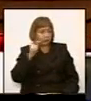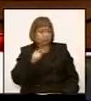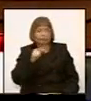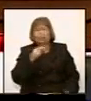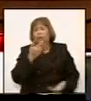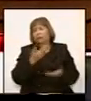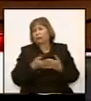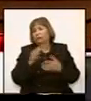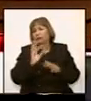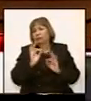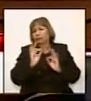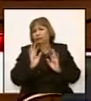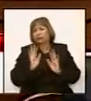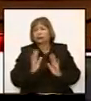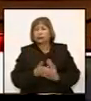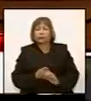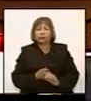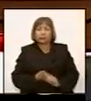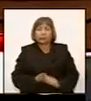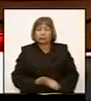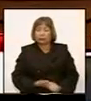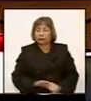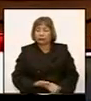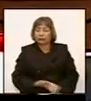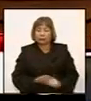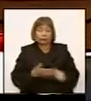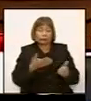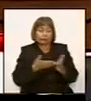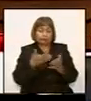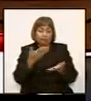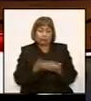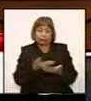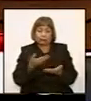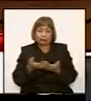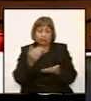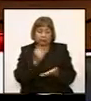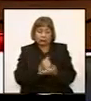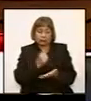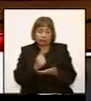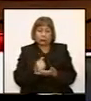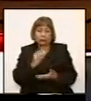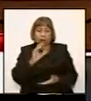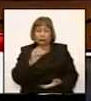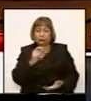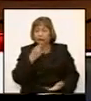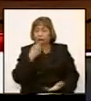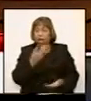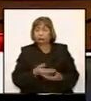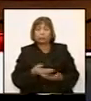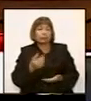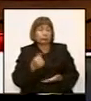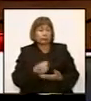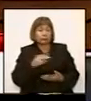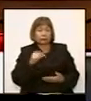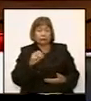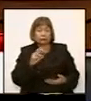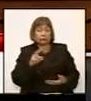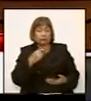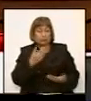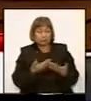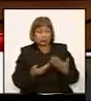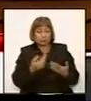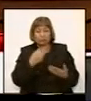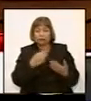esa situación a través de este contrato en las notarías, para que sean suscritos en la notaría, y a la vez es